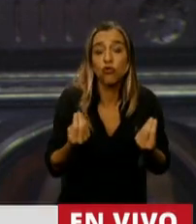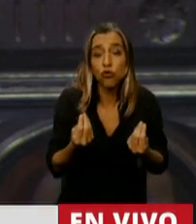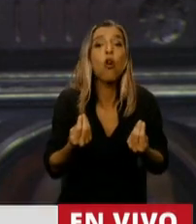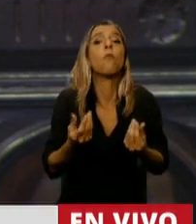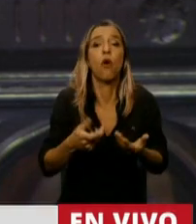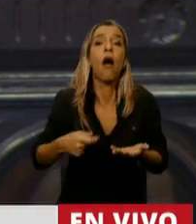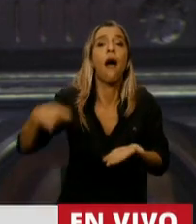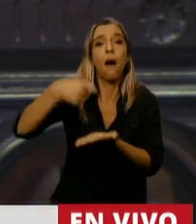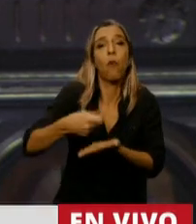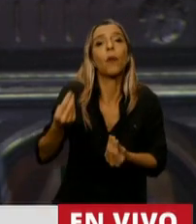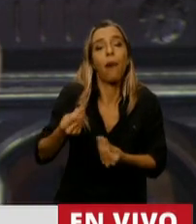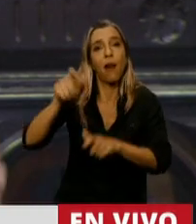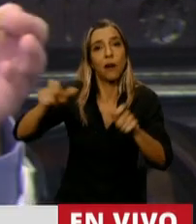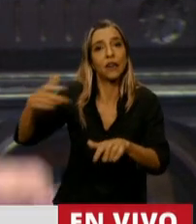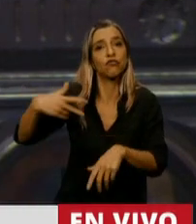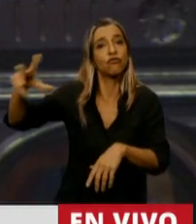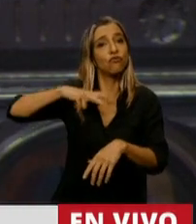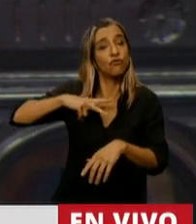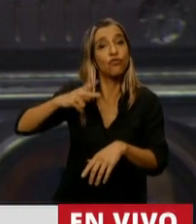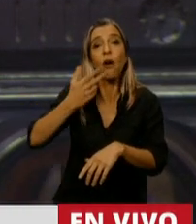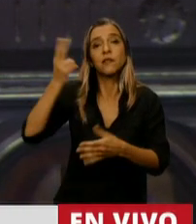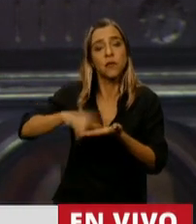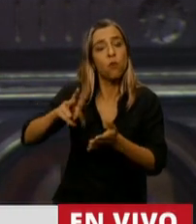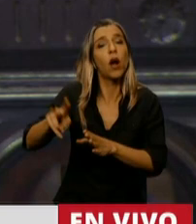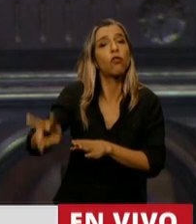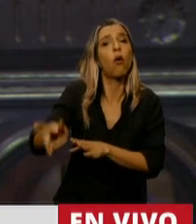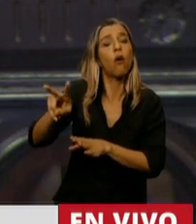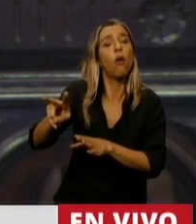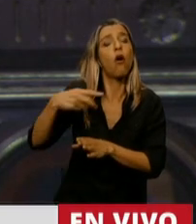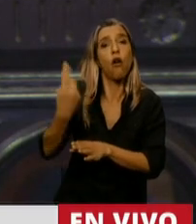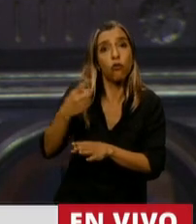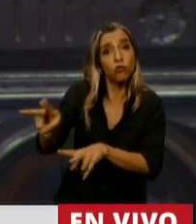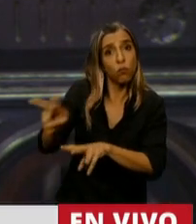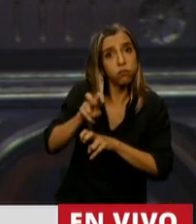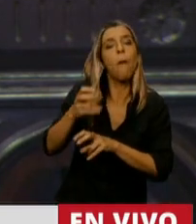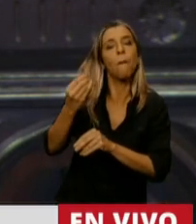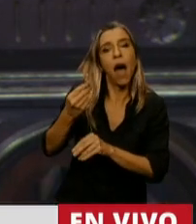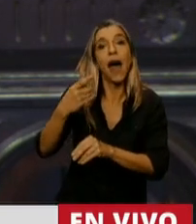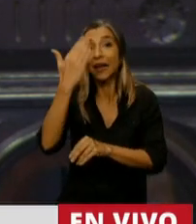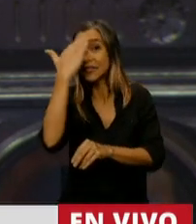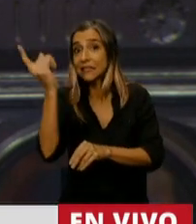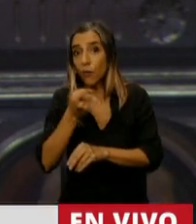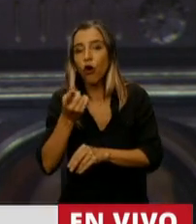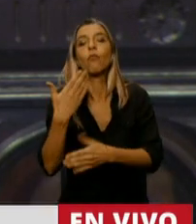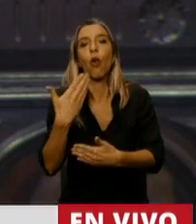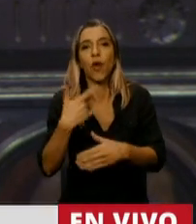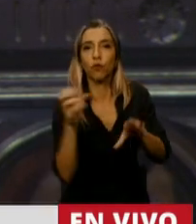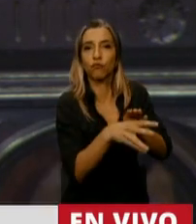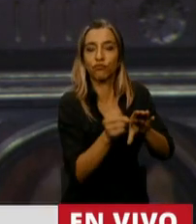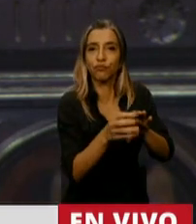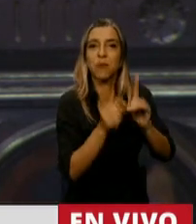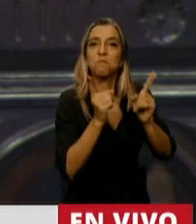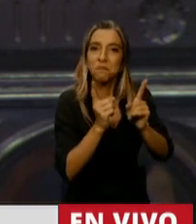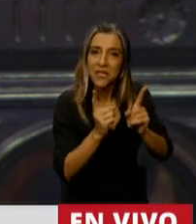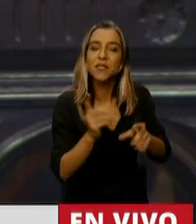las grandes fortunas. Nosotros proponemos que el 15% de ese aporte se destine también a este Fondo de Integración Sociurbana.